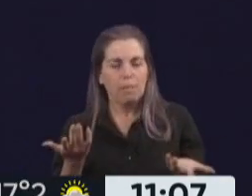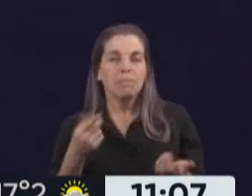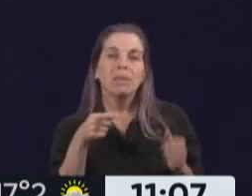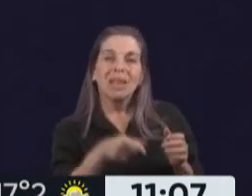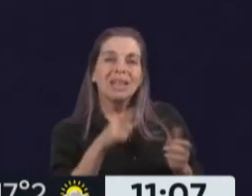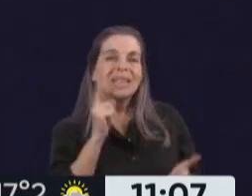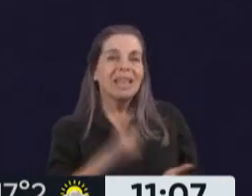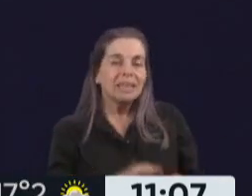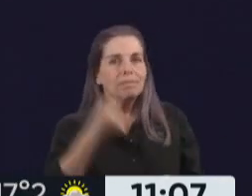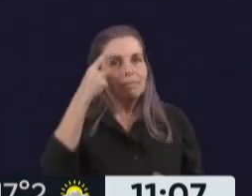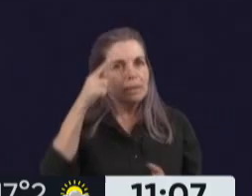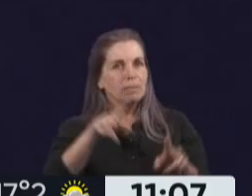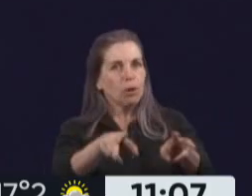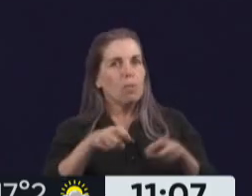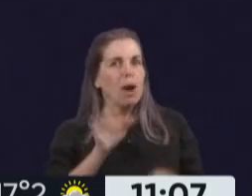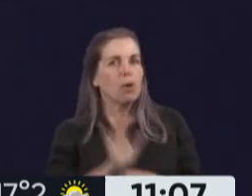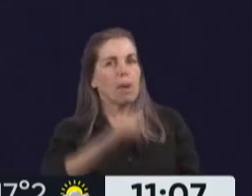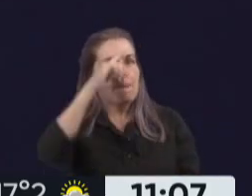que va a generar un ahorro mensual de